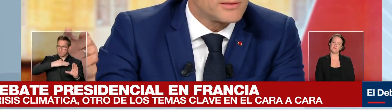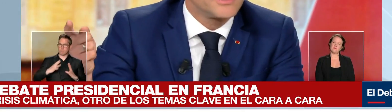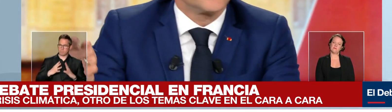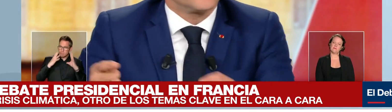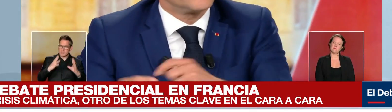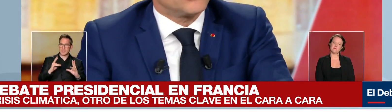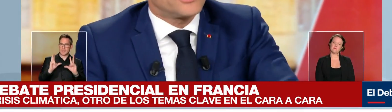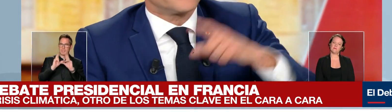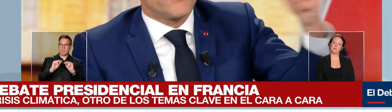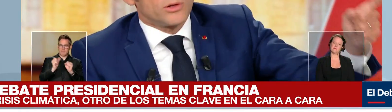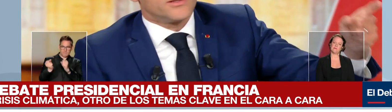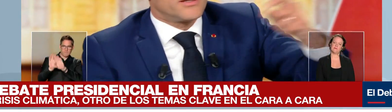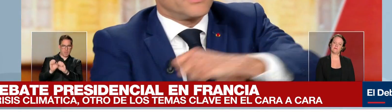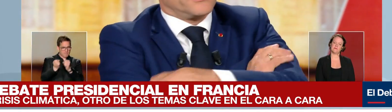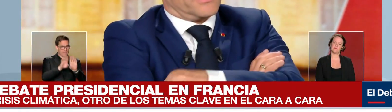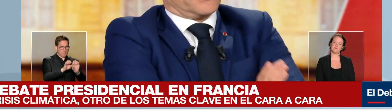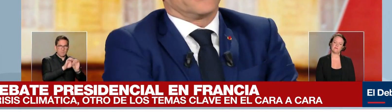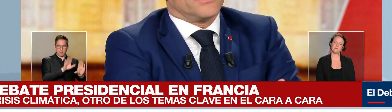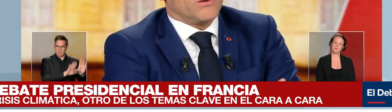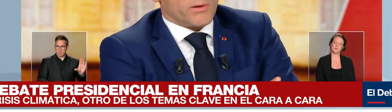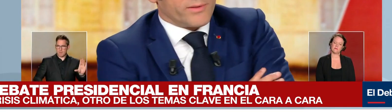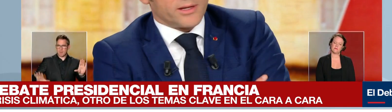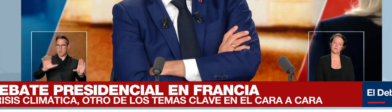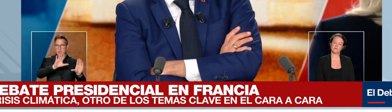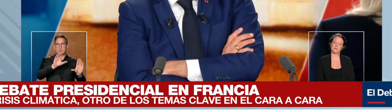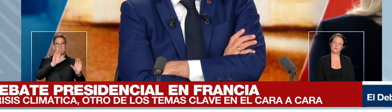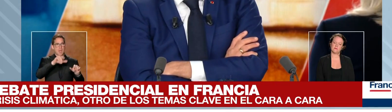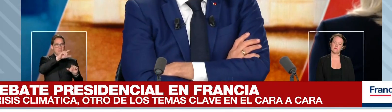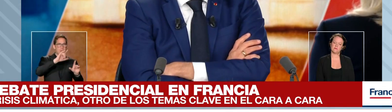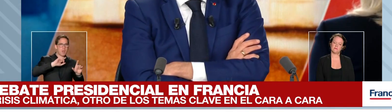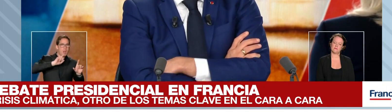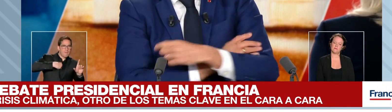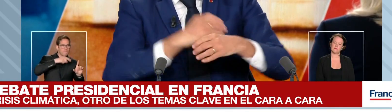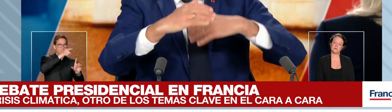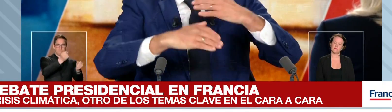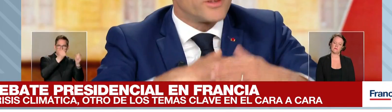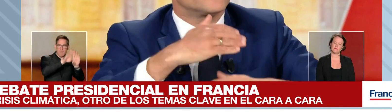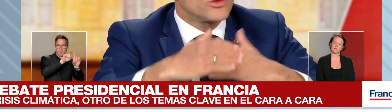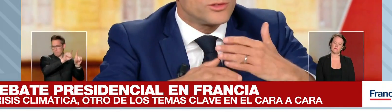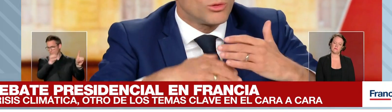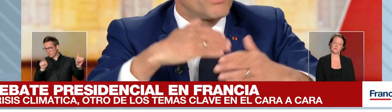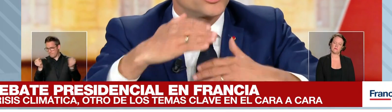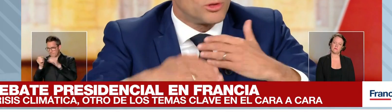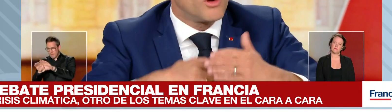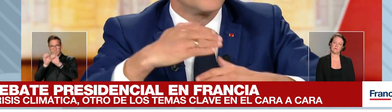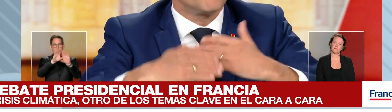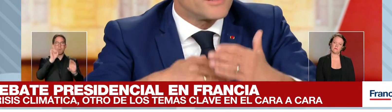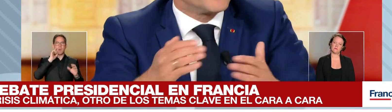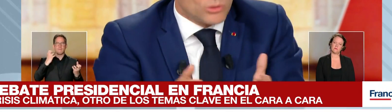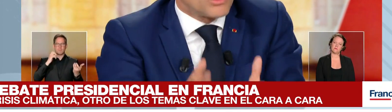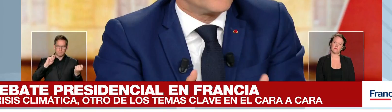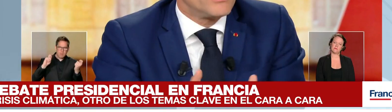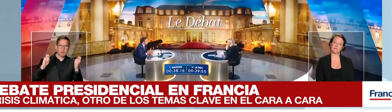Y de este a oeste, de Santa Volta a Lavra, lo hicimos porque hicimos esta transición